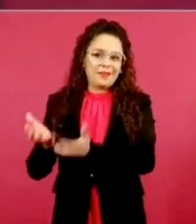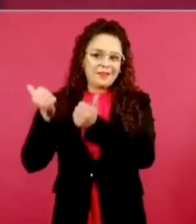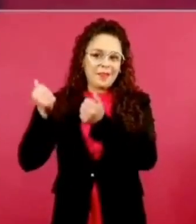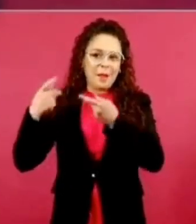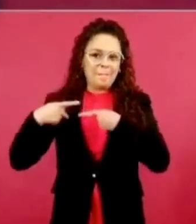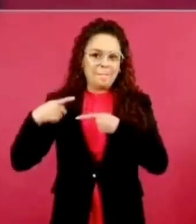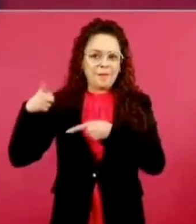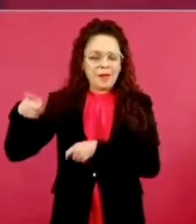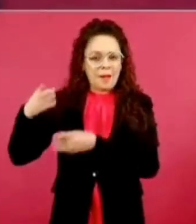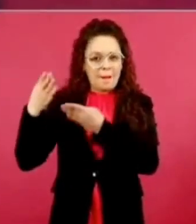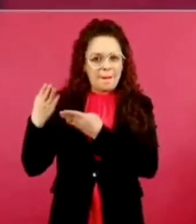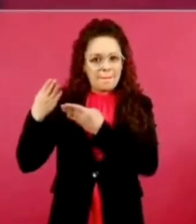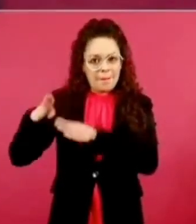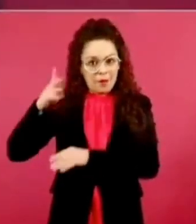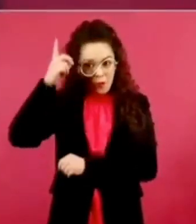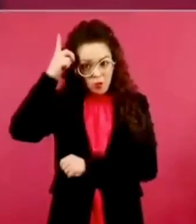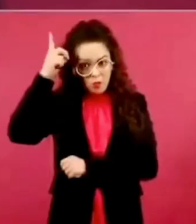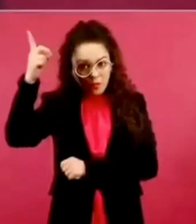Y ahí hubo una ruptura.